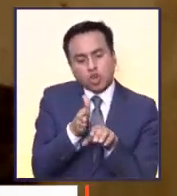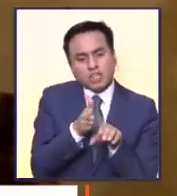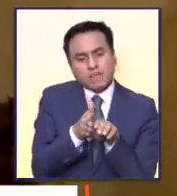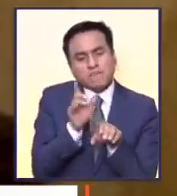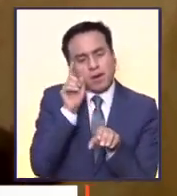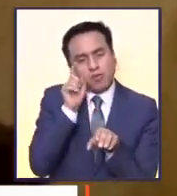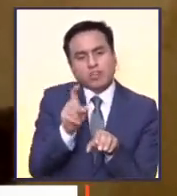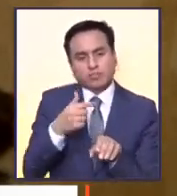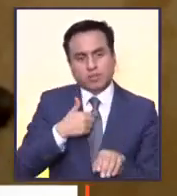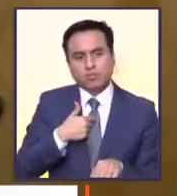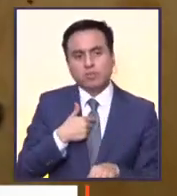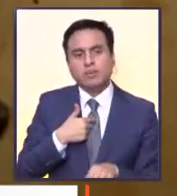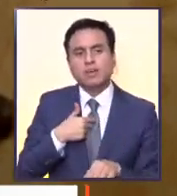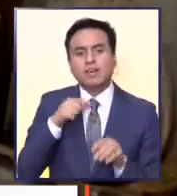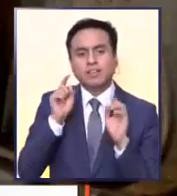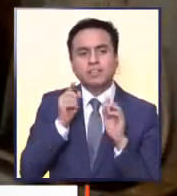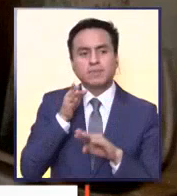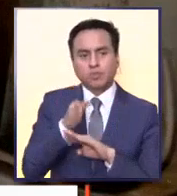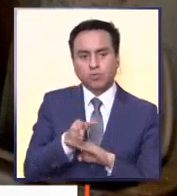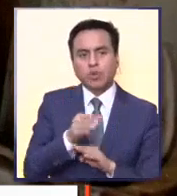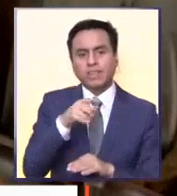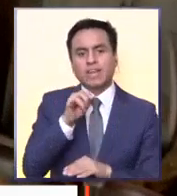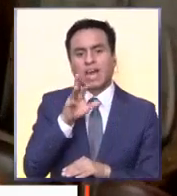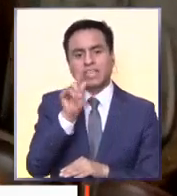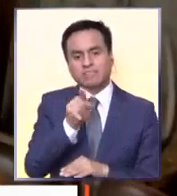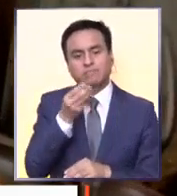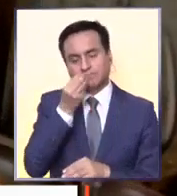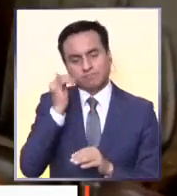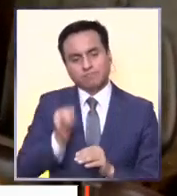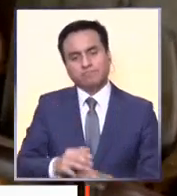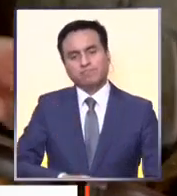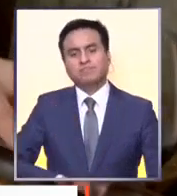favoritos, favoritos. Lugar que voy, como entraña.